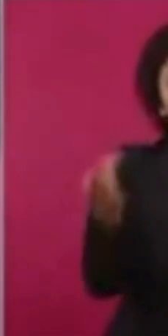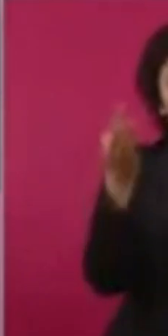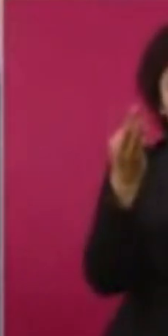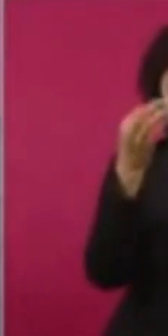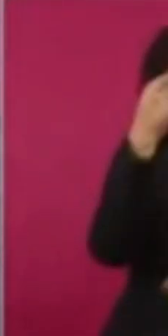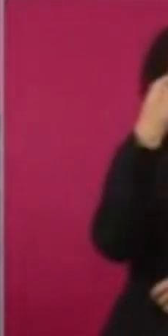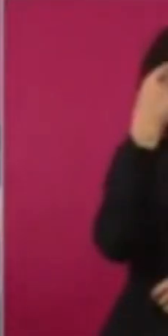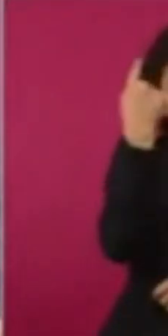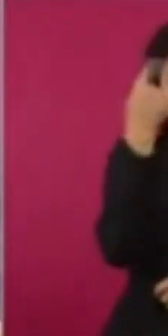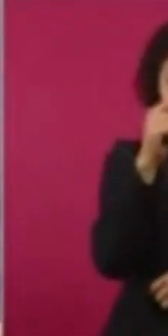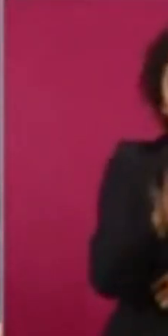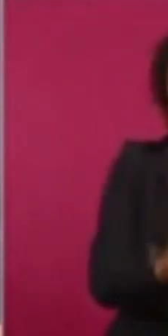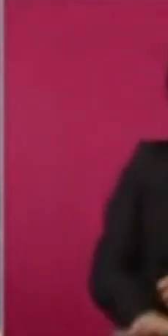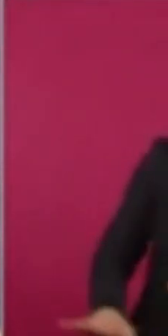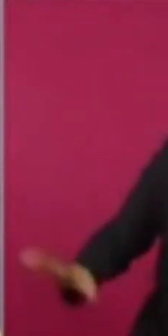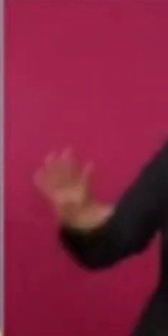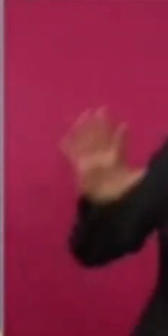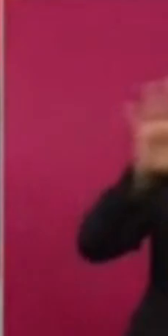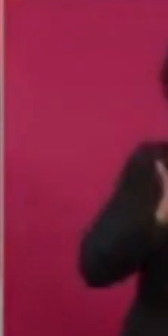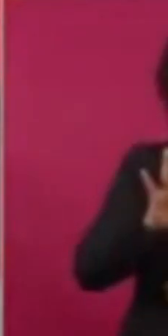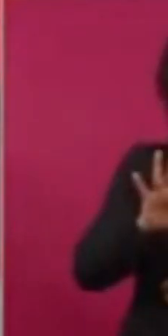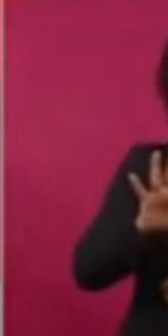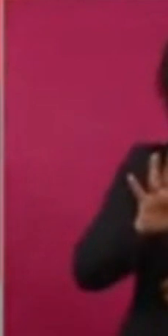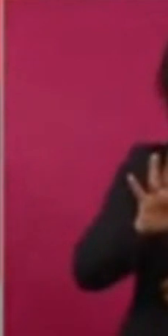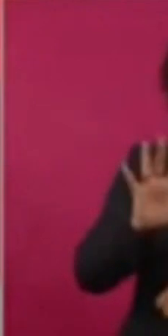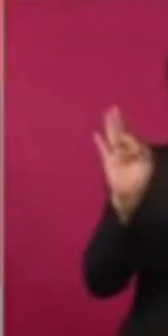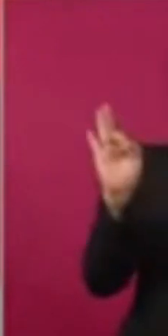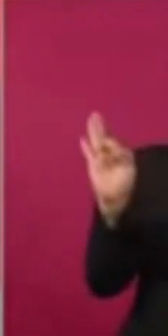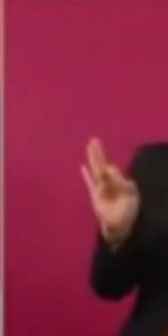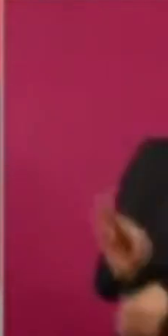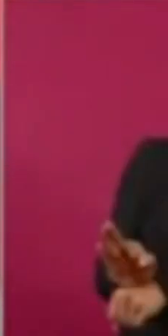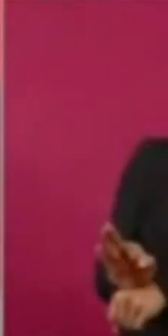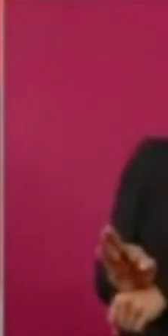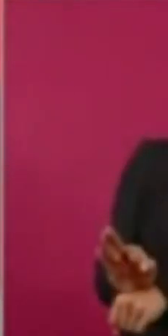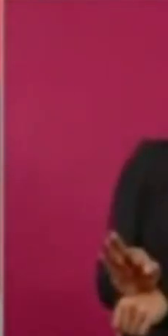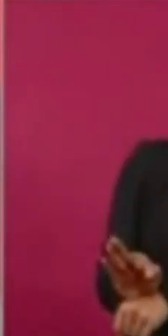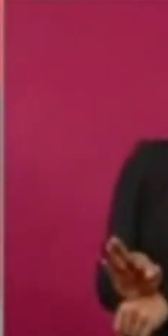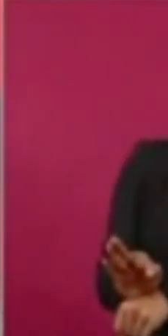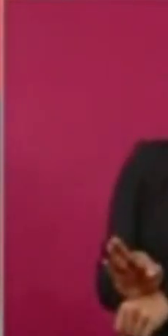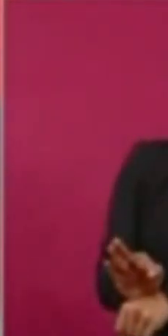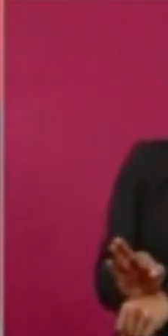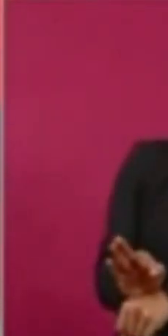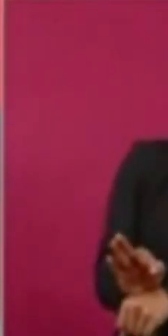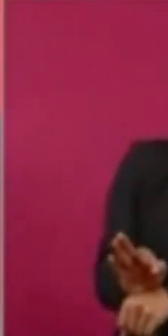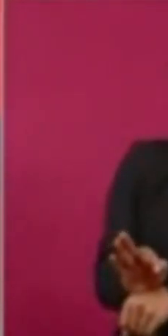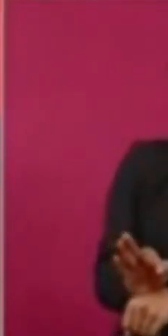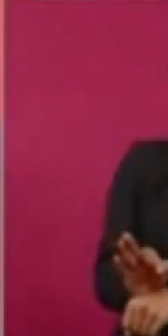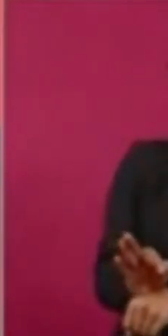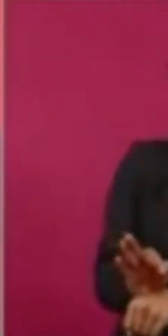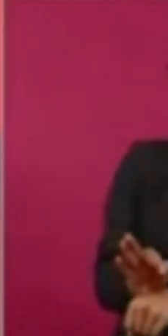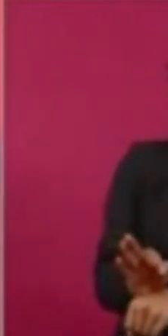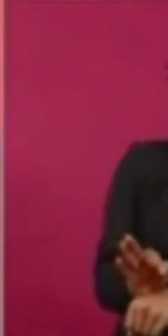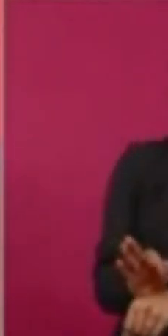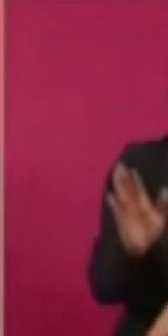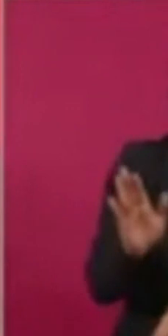región se convierta en una región, sobre todo los